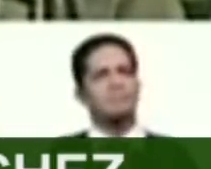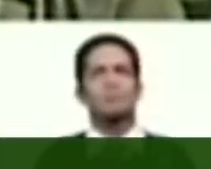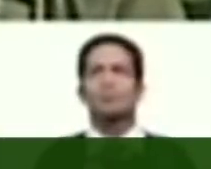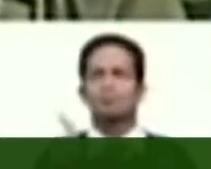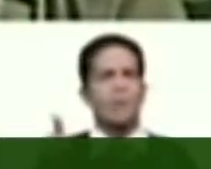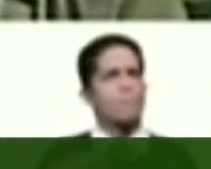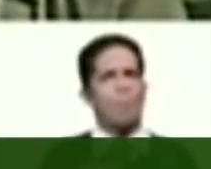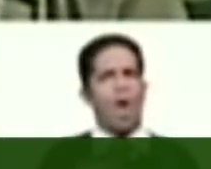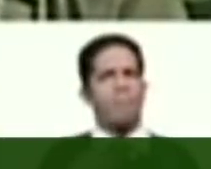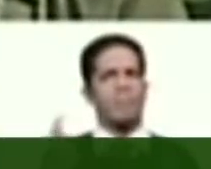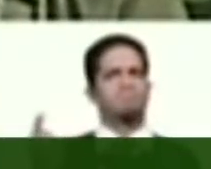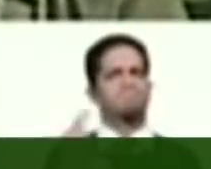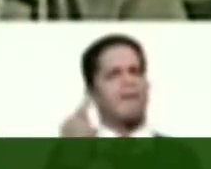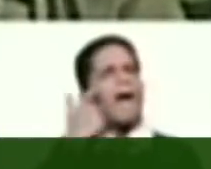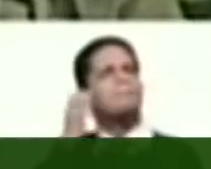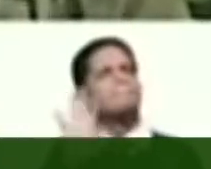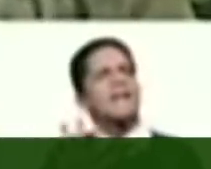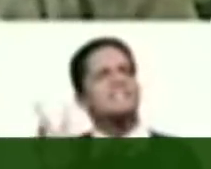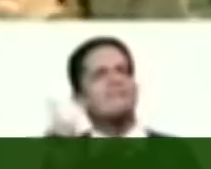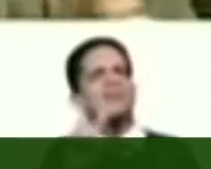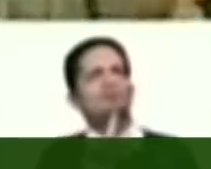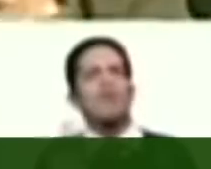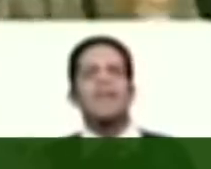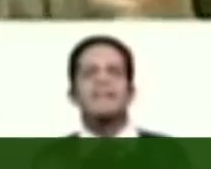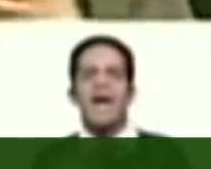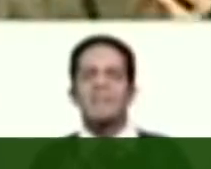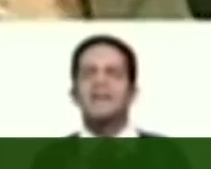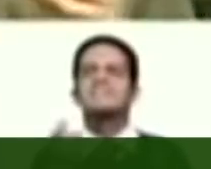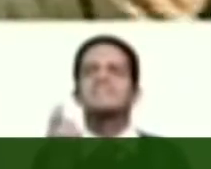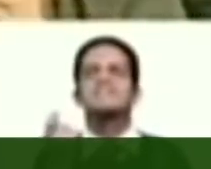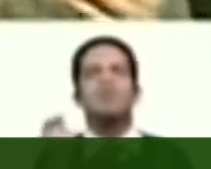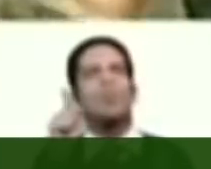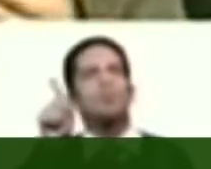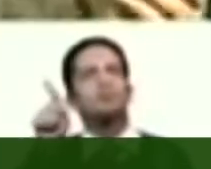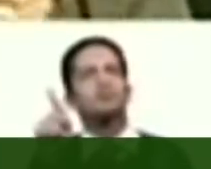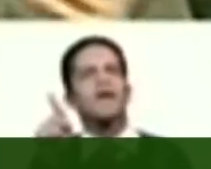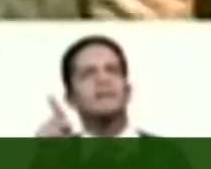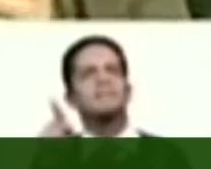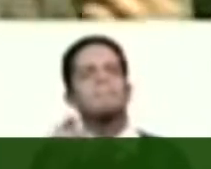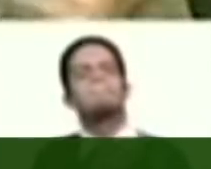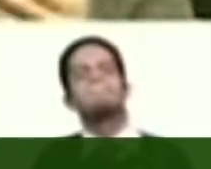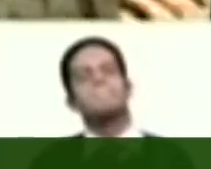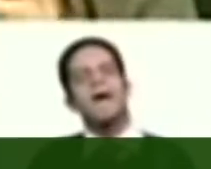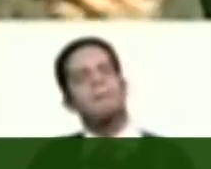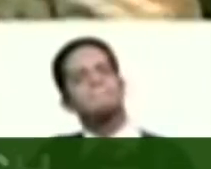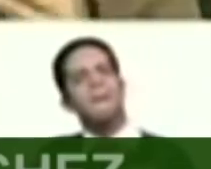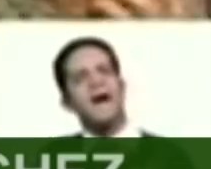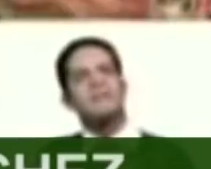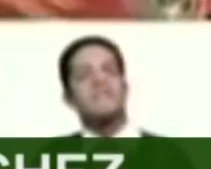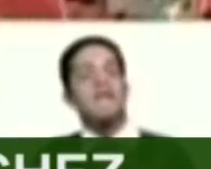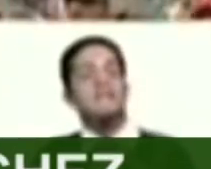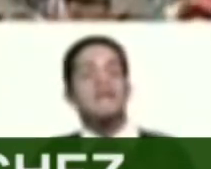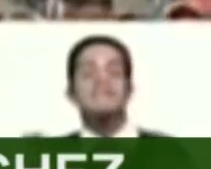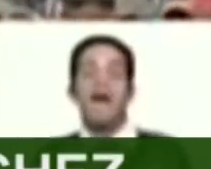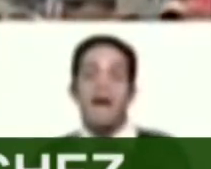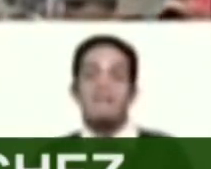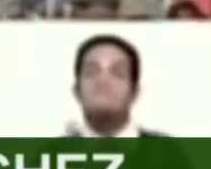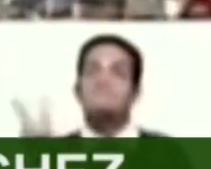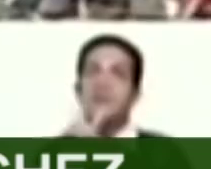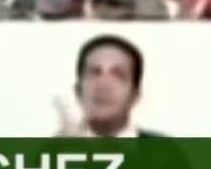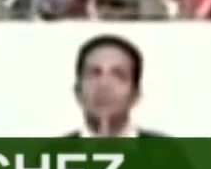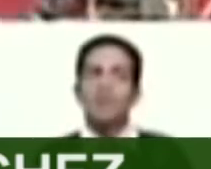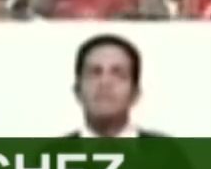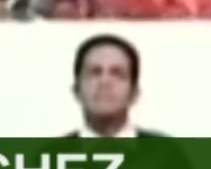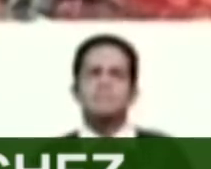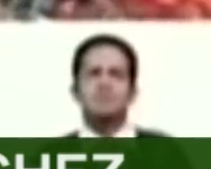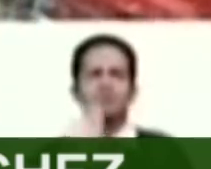pone ultimátum nadie. Ni usted, señor Pedro Sánchez, ni nadie en el mundo. Venezuela es un país soberano,